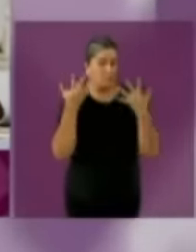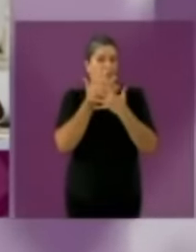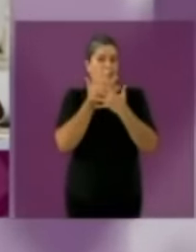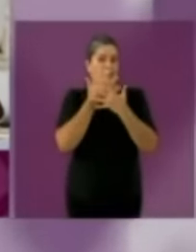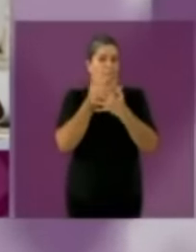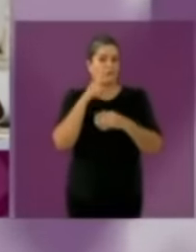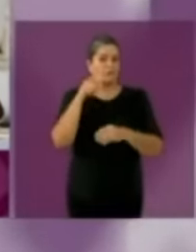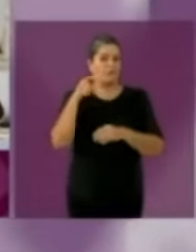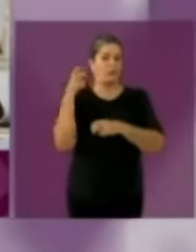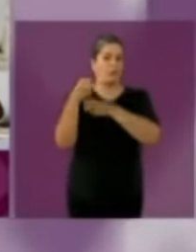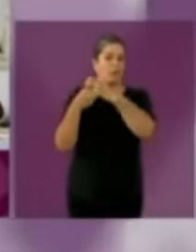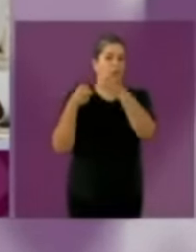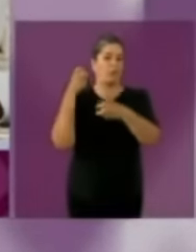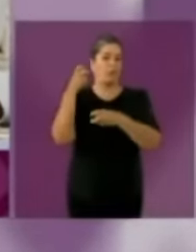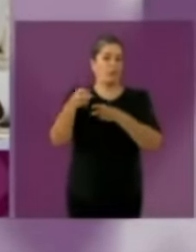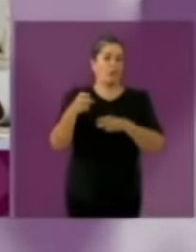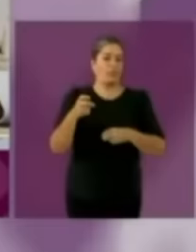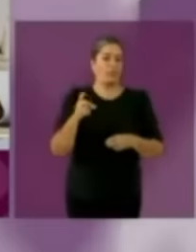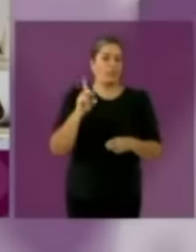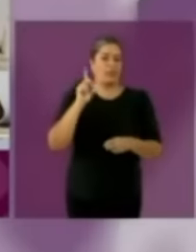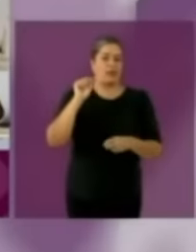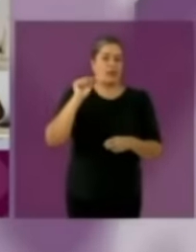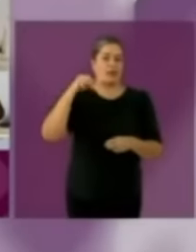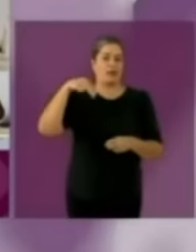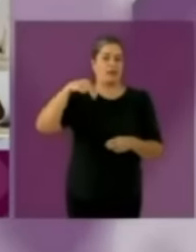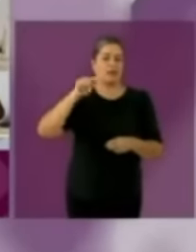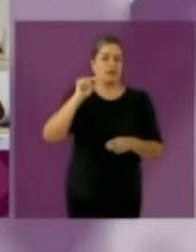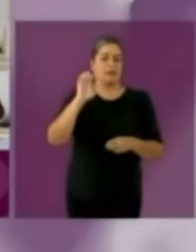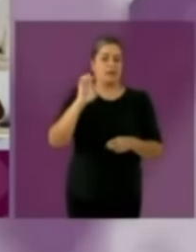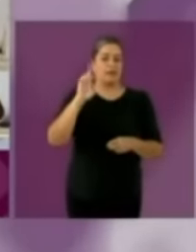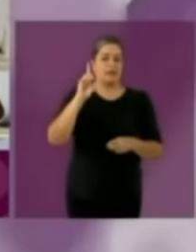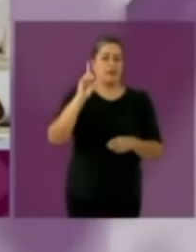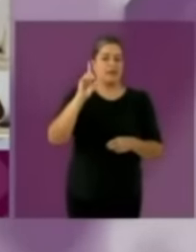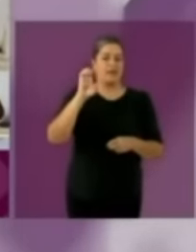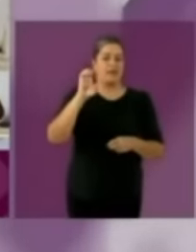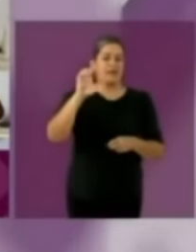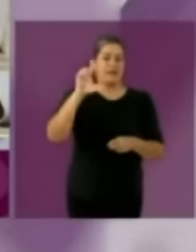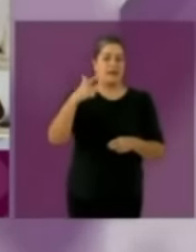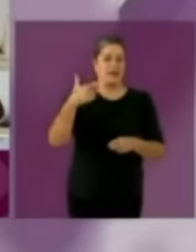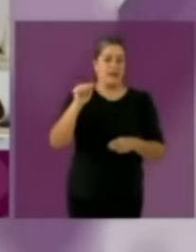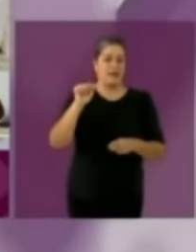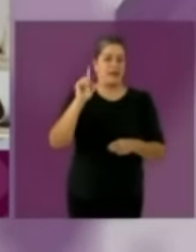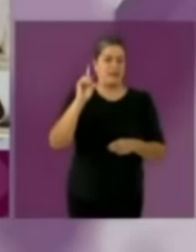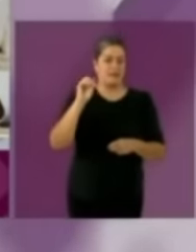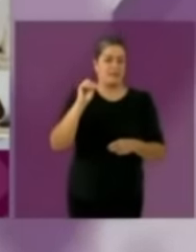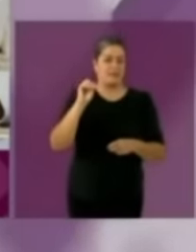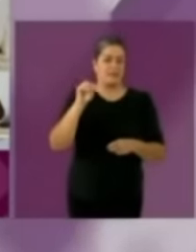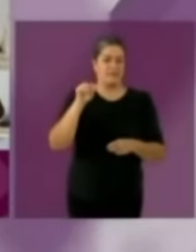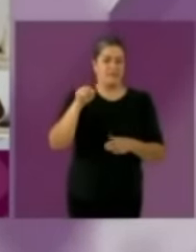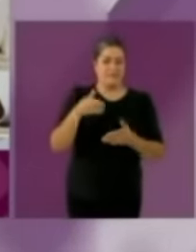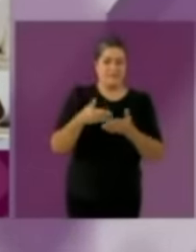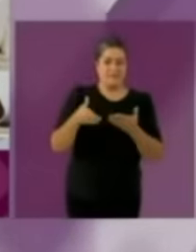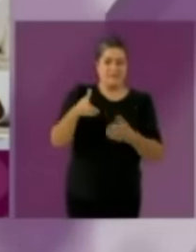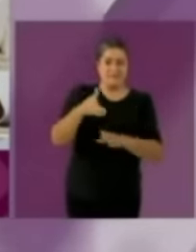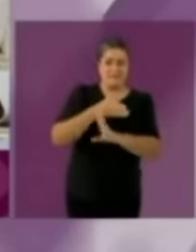transferencias multimillonarias, a personajes del PRI tan poco